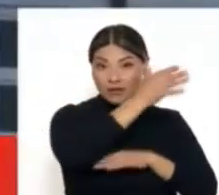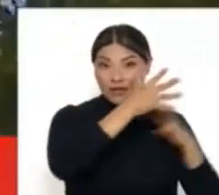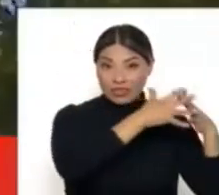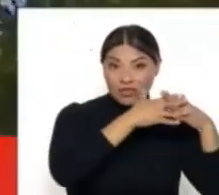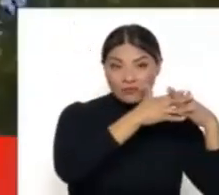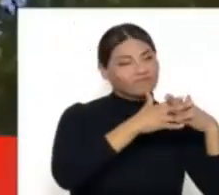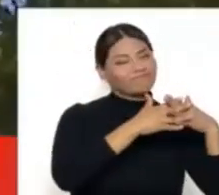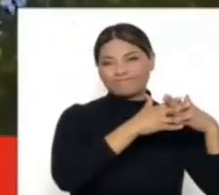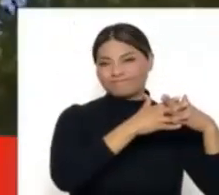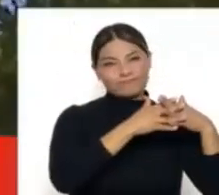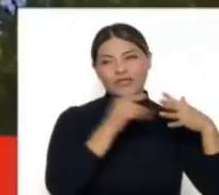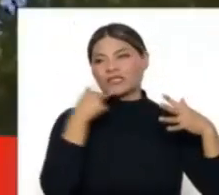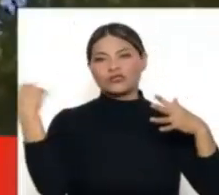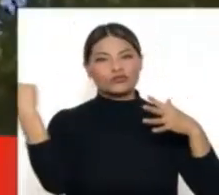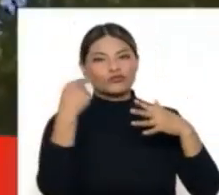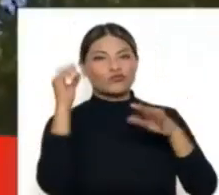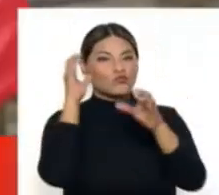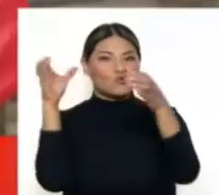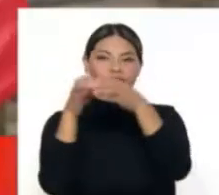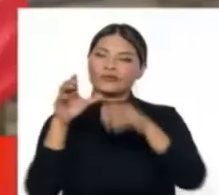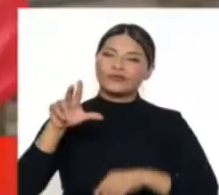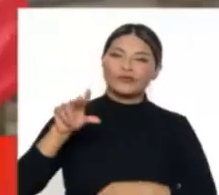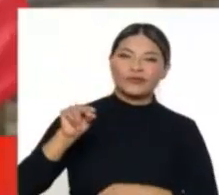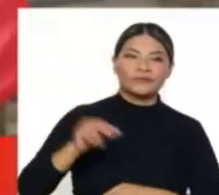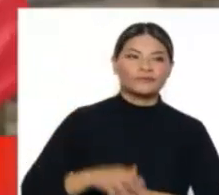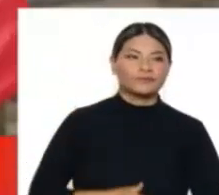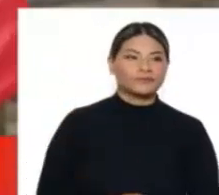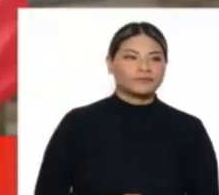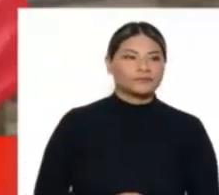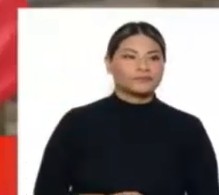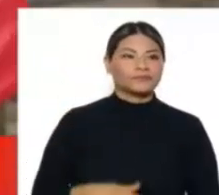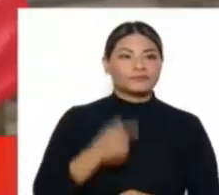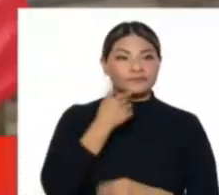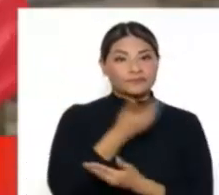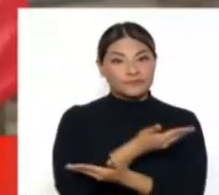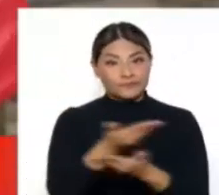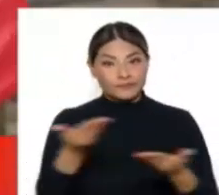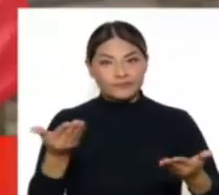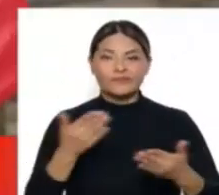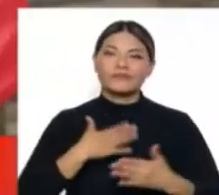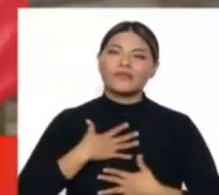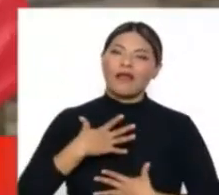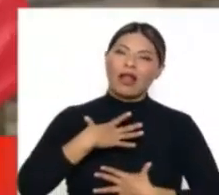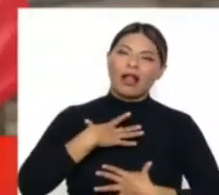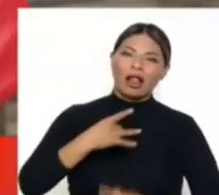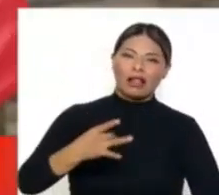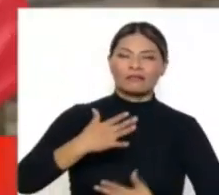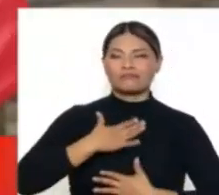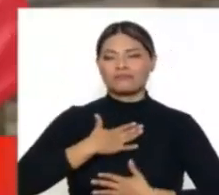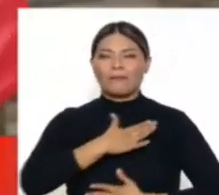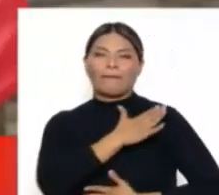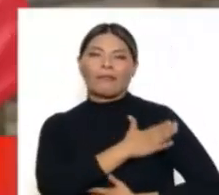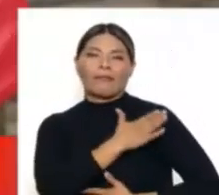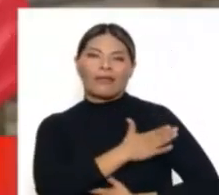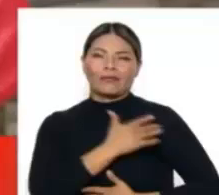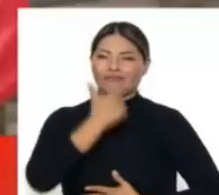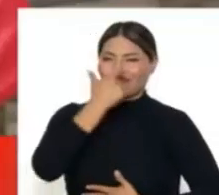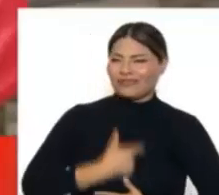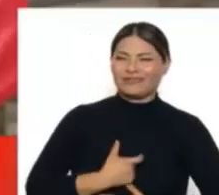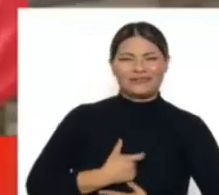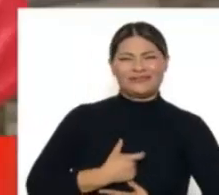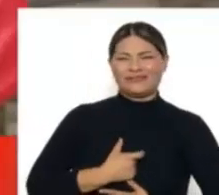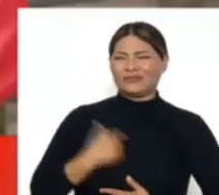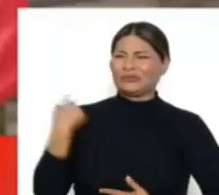la Asamblea de las Naciones Unidas. Les digo, basta de intereses personales. Basta